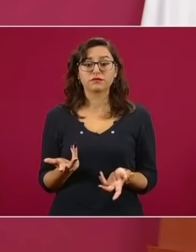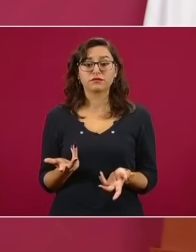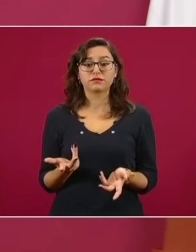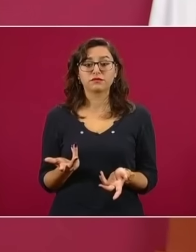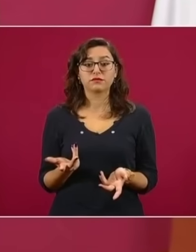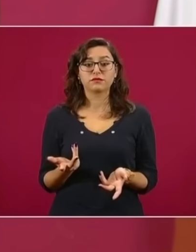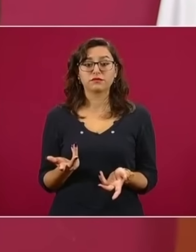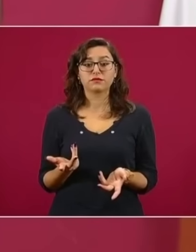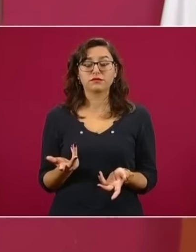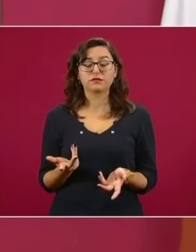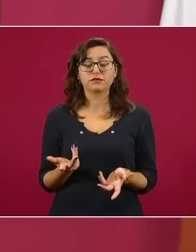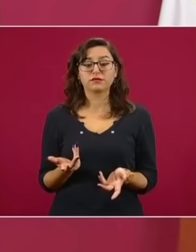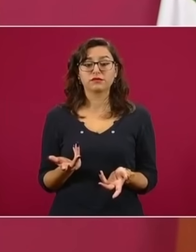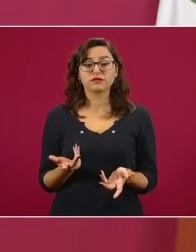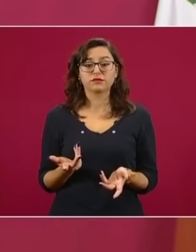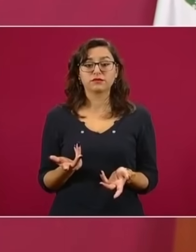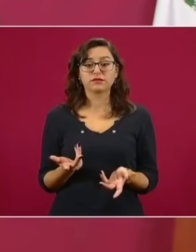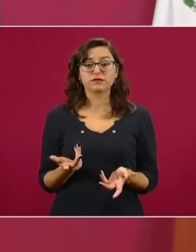por